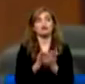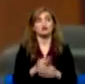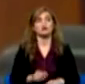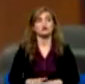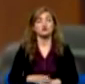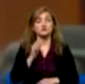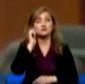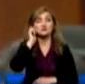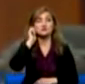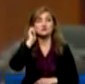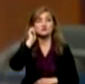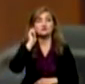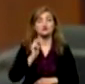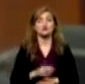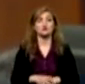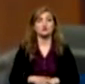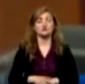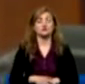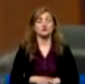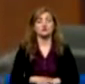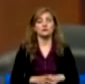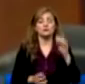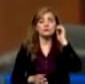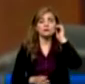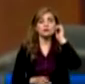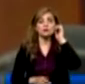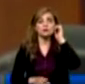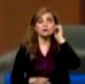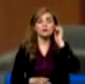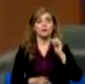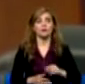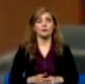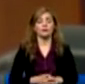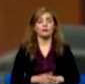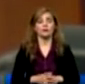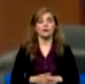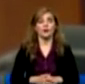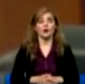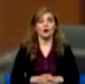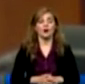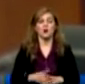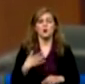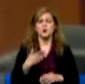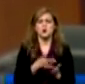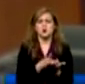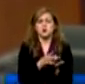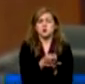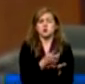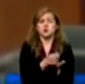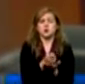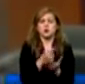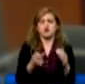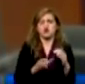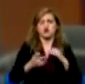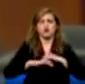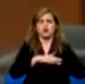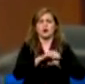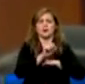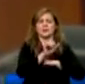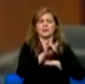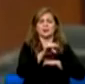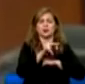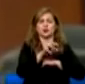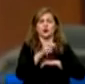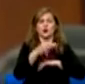Se presume de que hubo ahí direccionamientos a Sinohidro, cobros ilegales. La Comisión